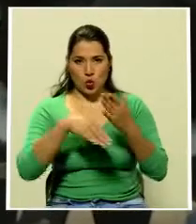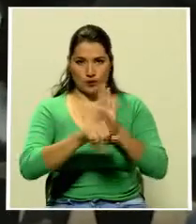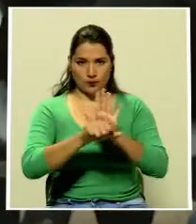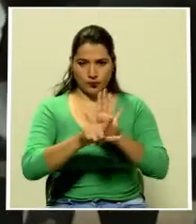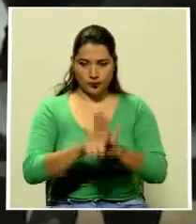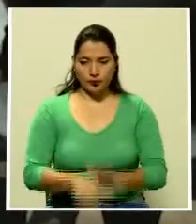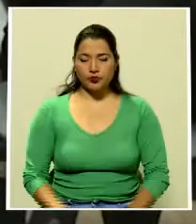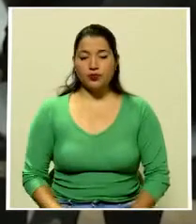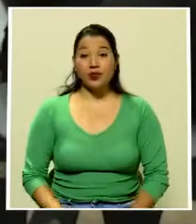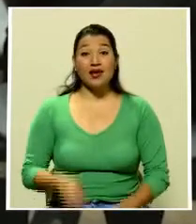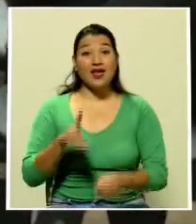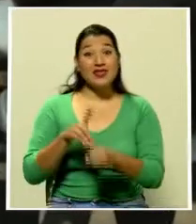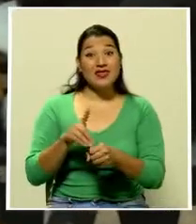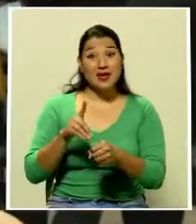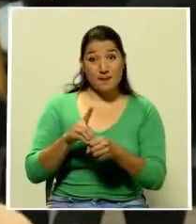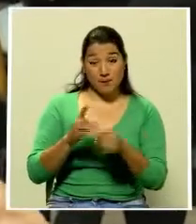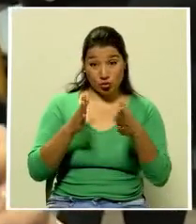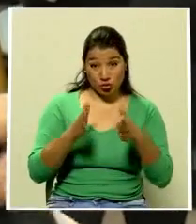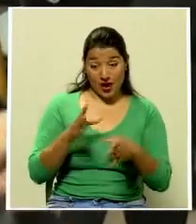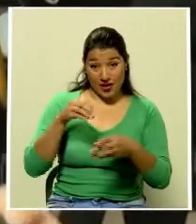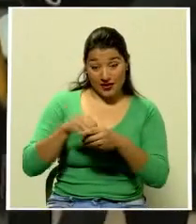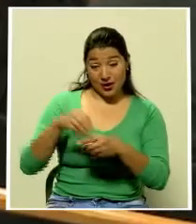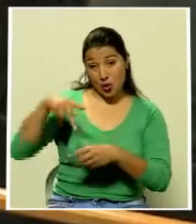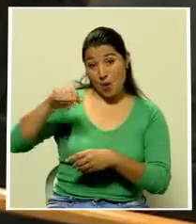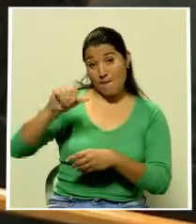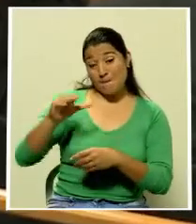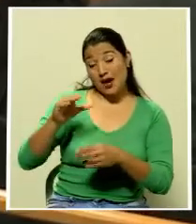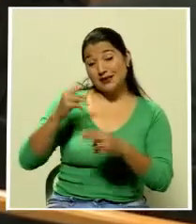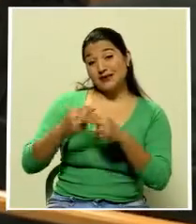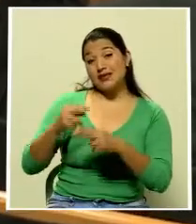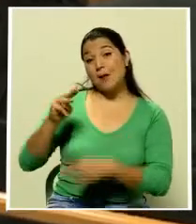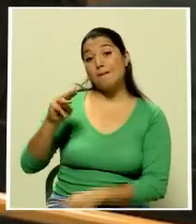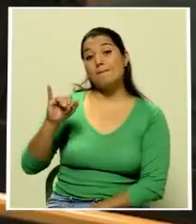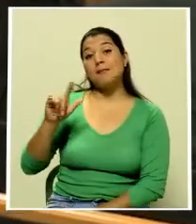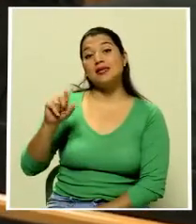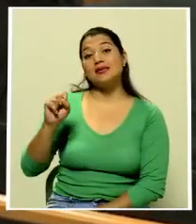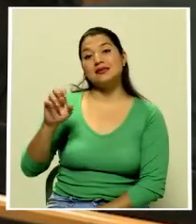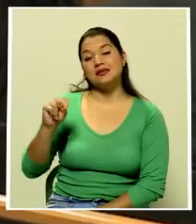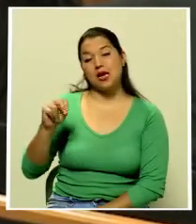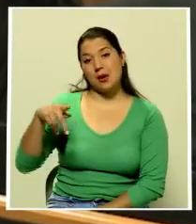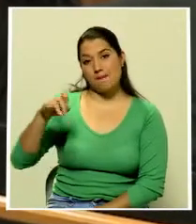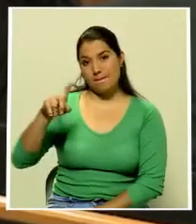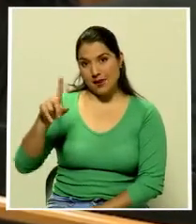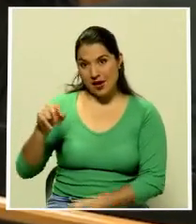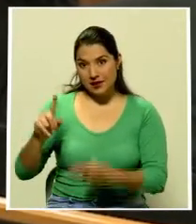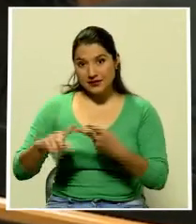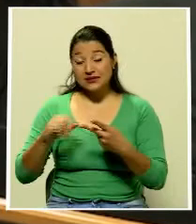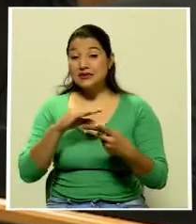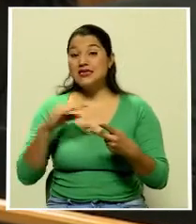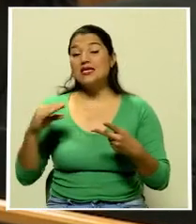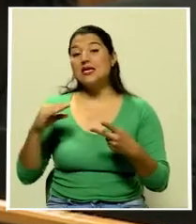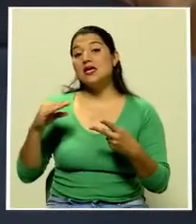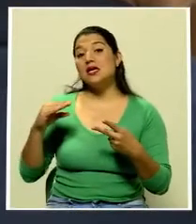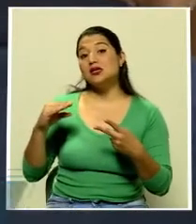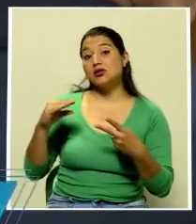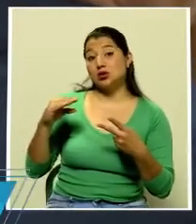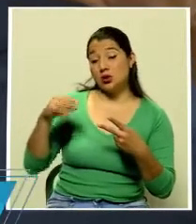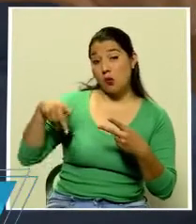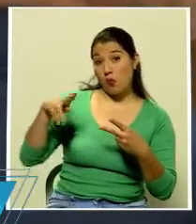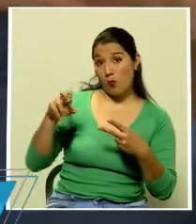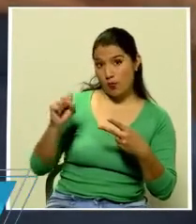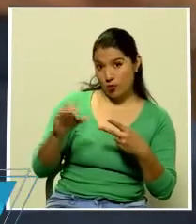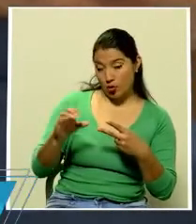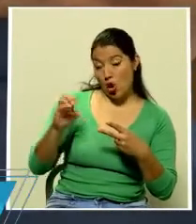La diputada del Partido Acción Ciudadana, Nilsen Pérez, y el diputado del Partido Republicano Social Cristiano, Otto Roberto